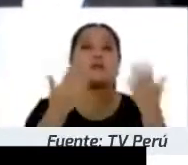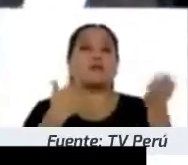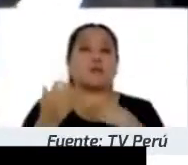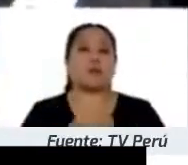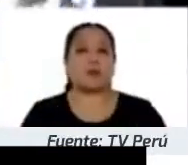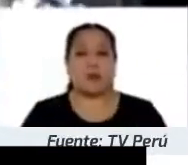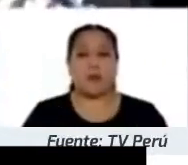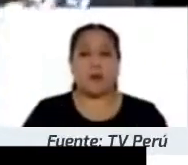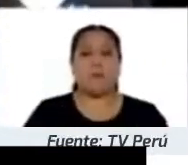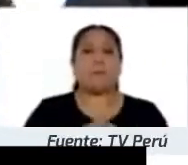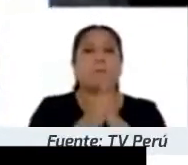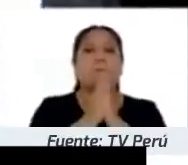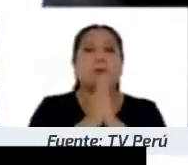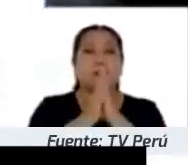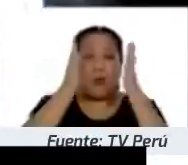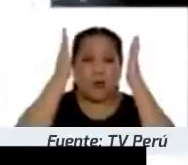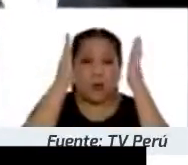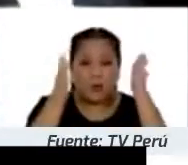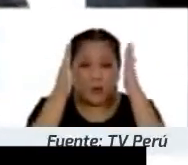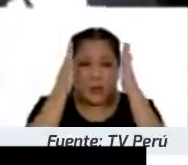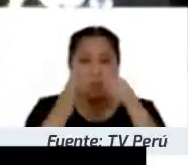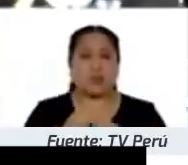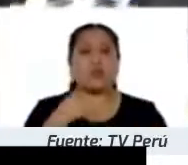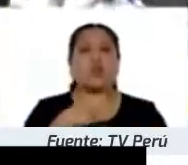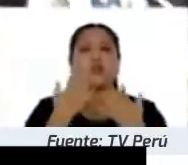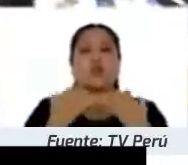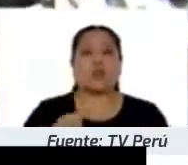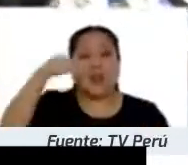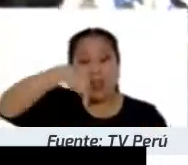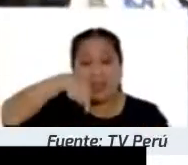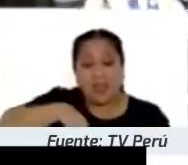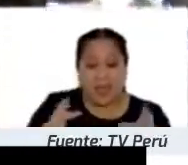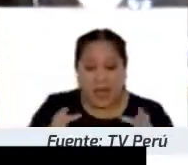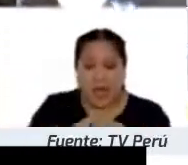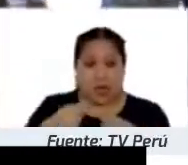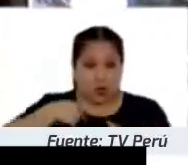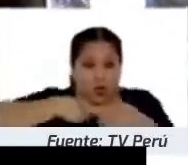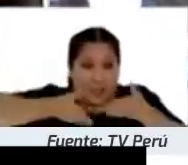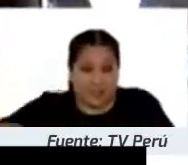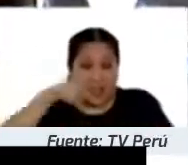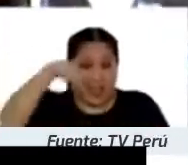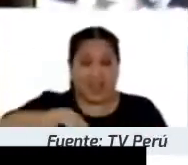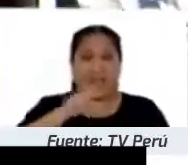Convoco a estar atentos. Yo quisiera desde Tacabamba, de mi tierra natal,